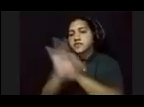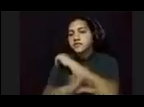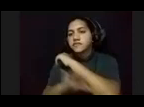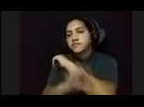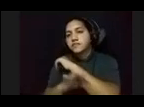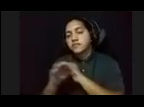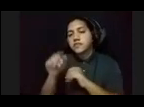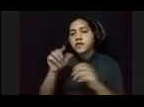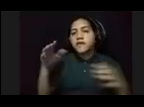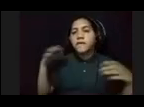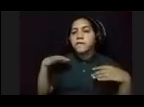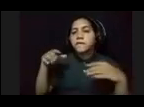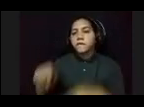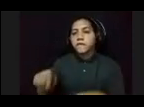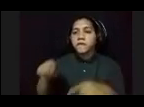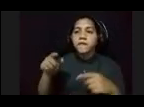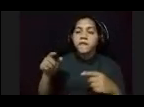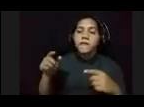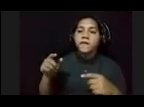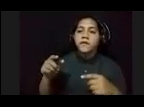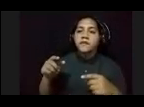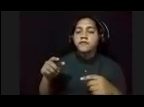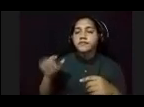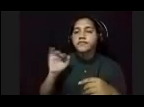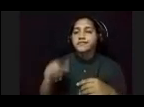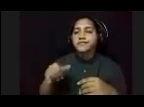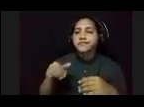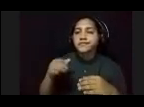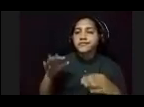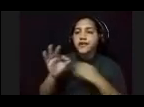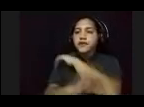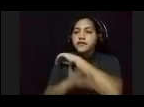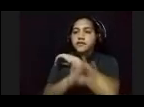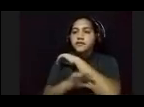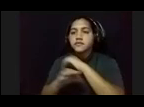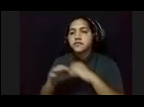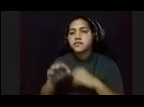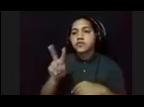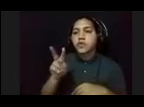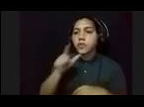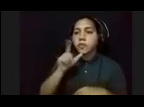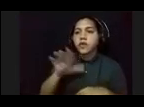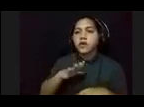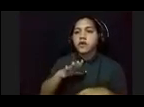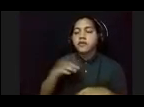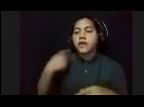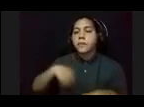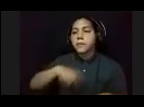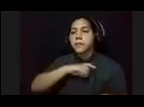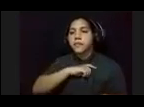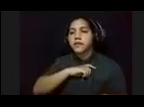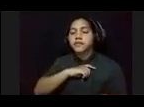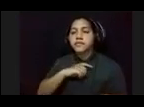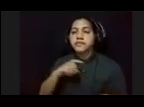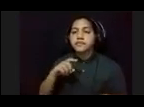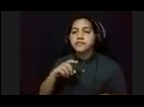Perla. Entre esos extranjeros son 2 mujeres procedentes de España. Una de